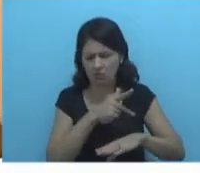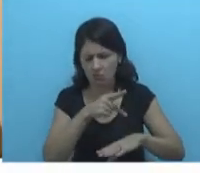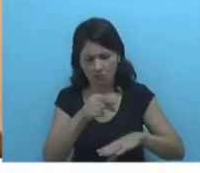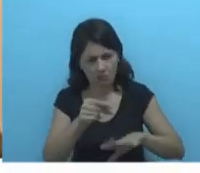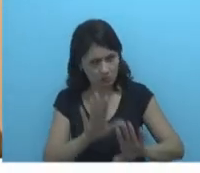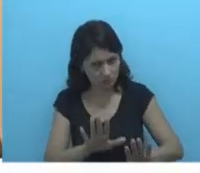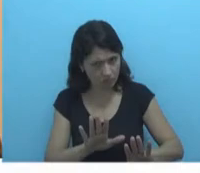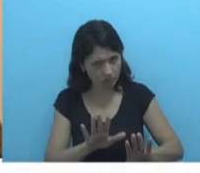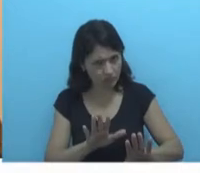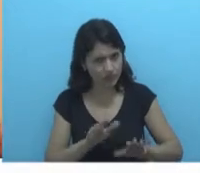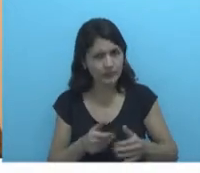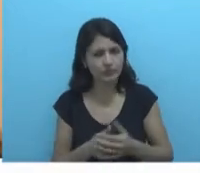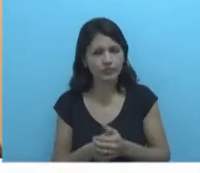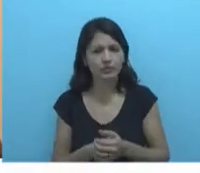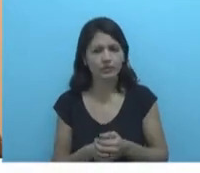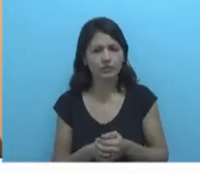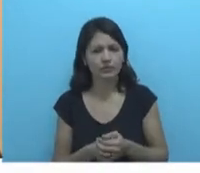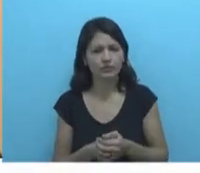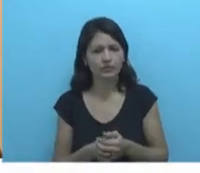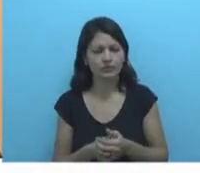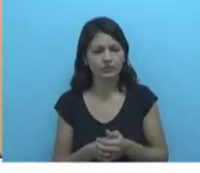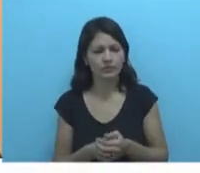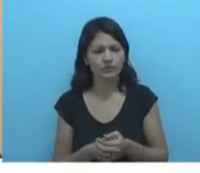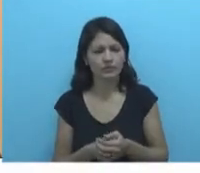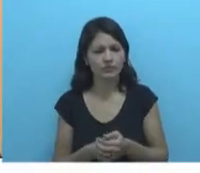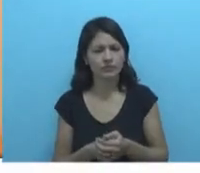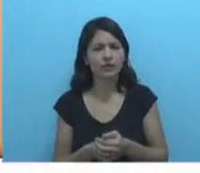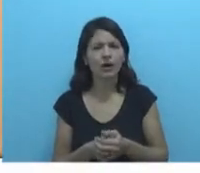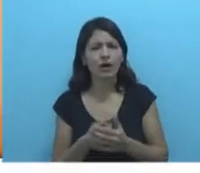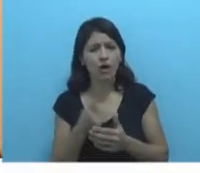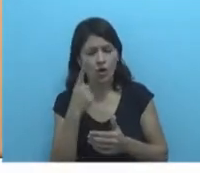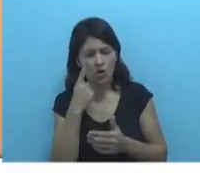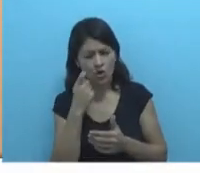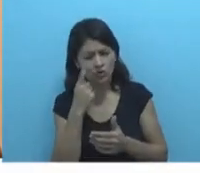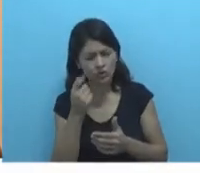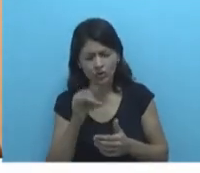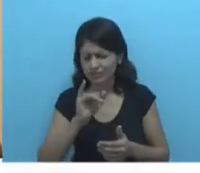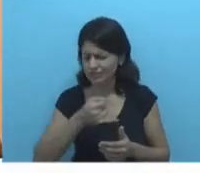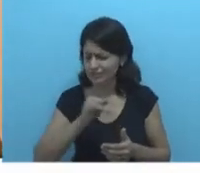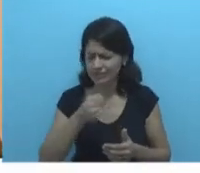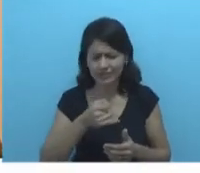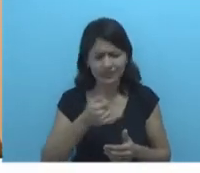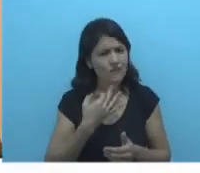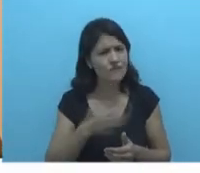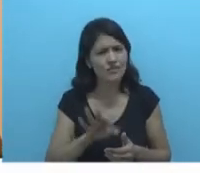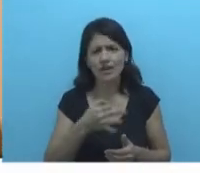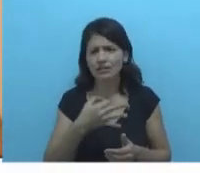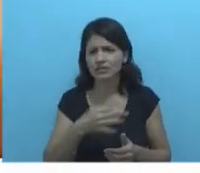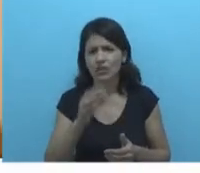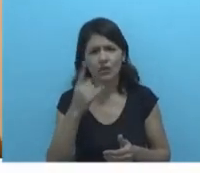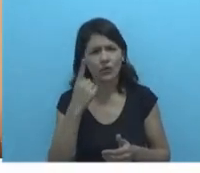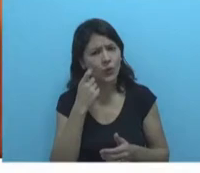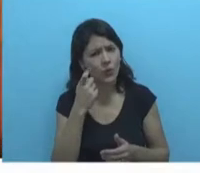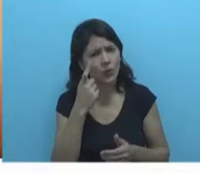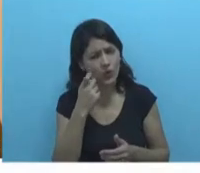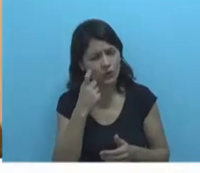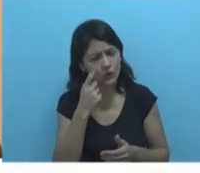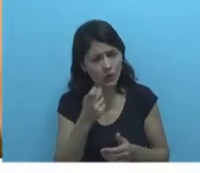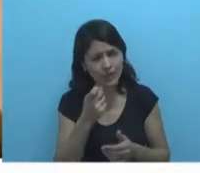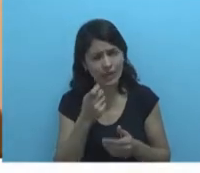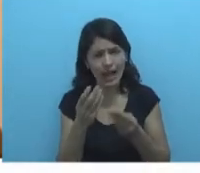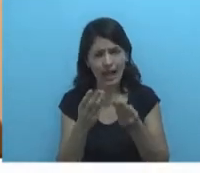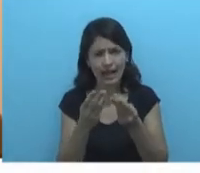yo acabo de describir, sí o sí hay que regular. Sí o sí hay que regular. El precio